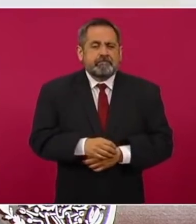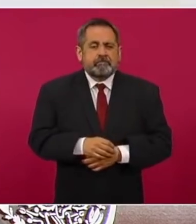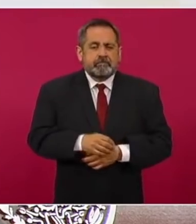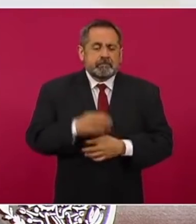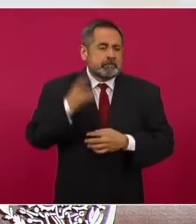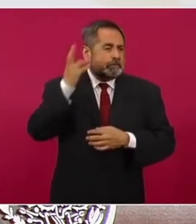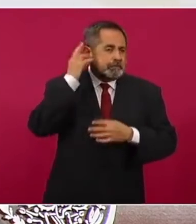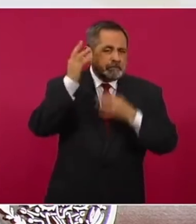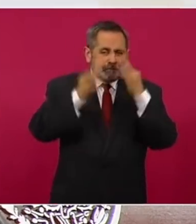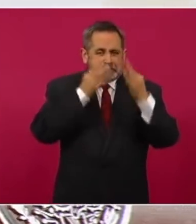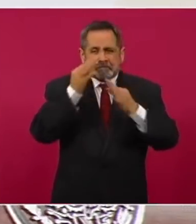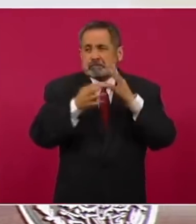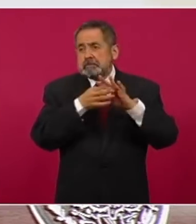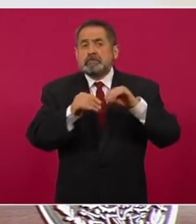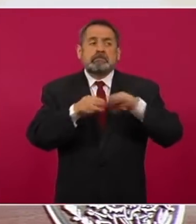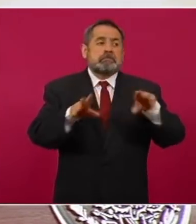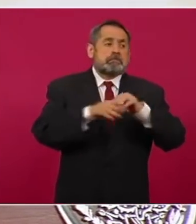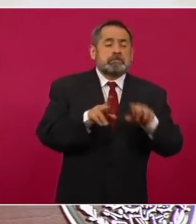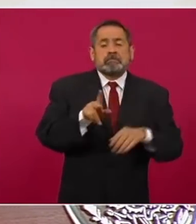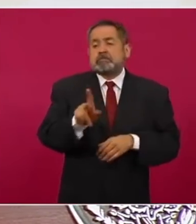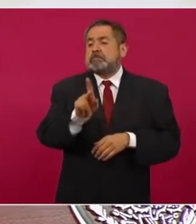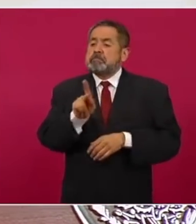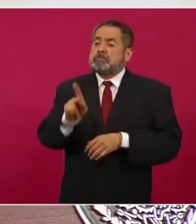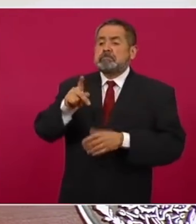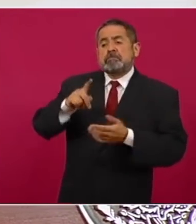conductores de radio.